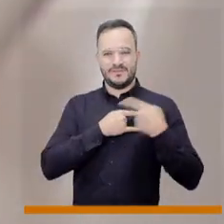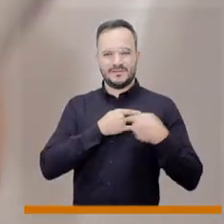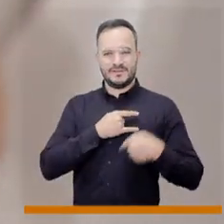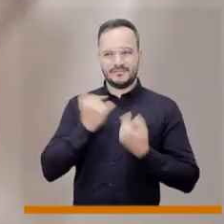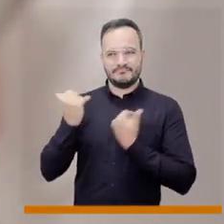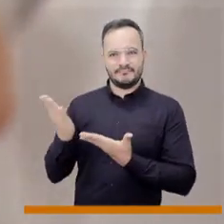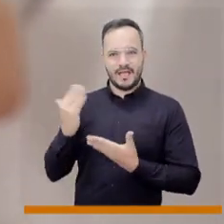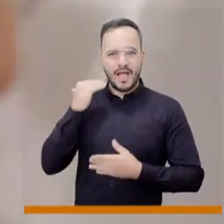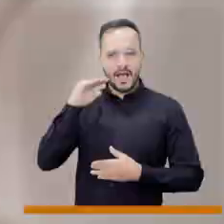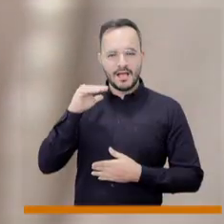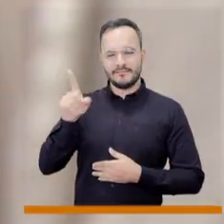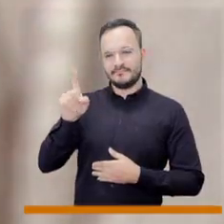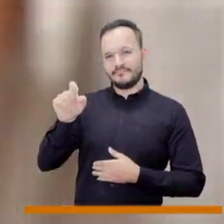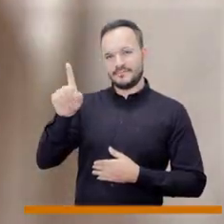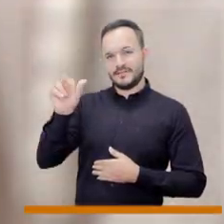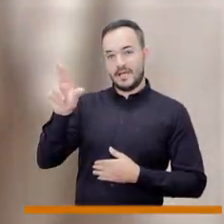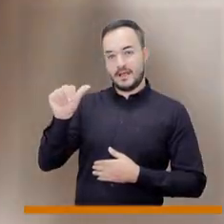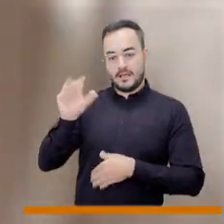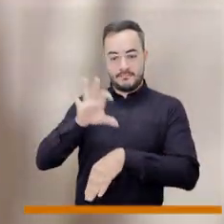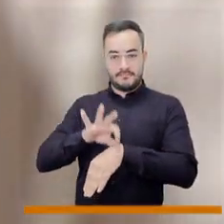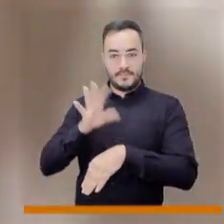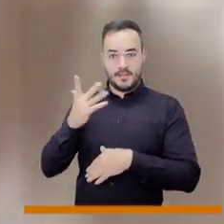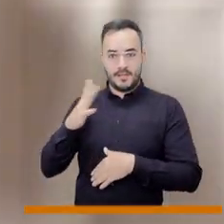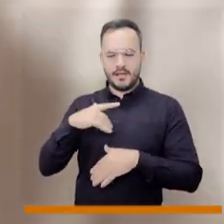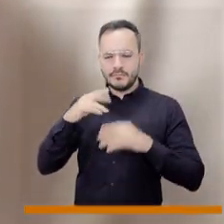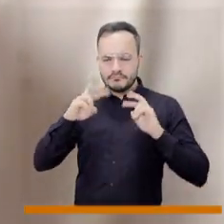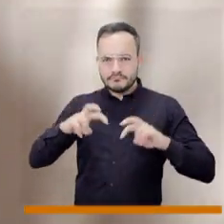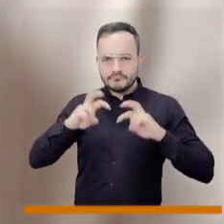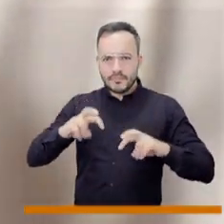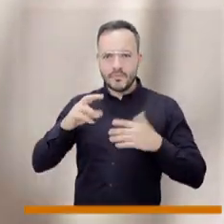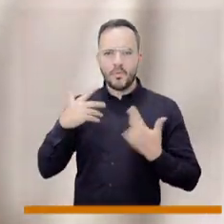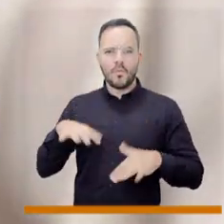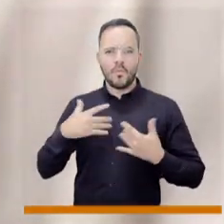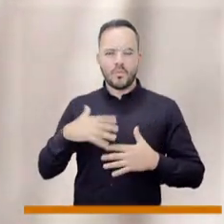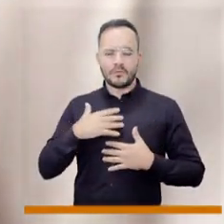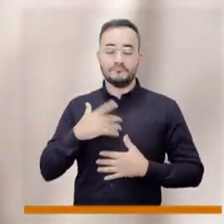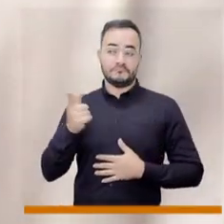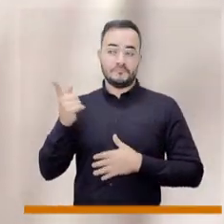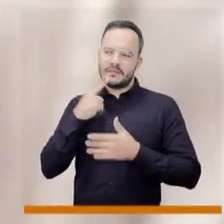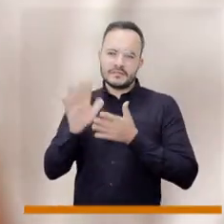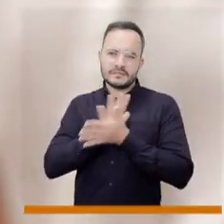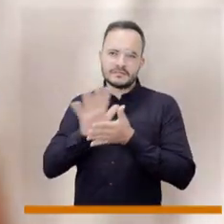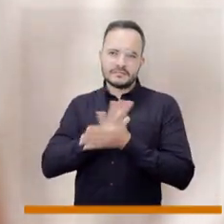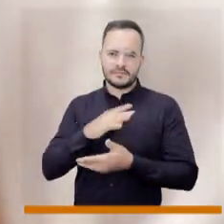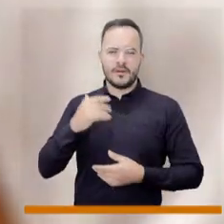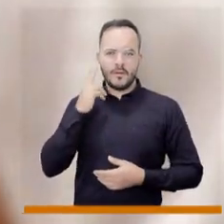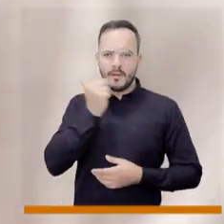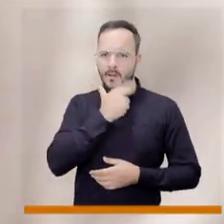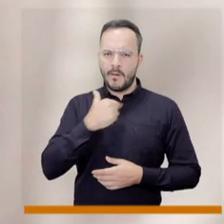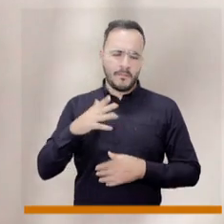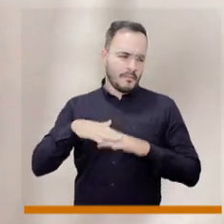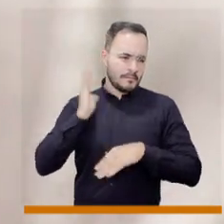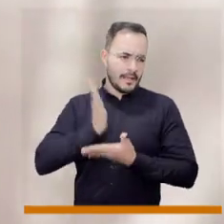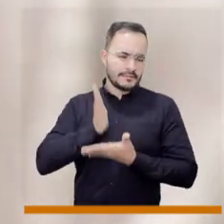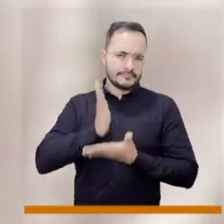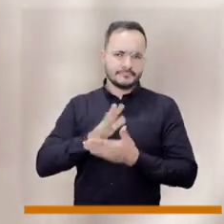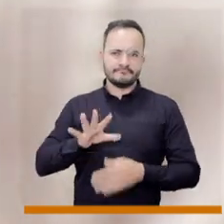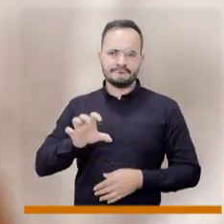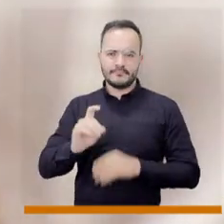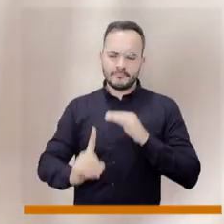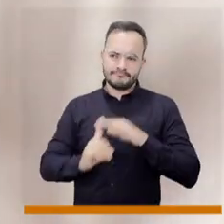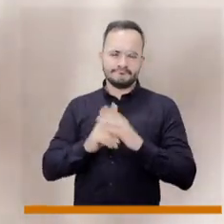hablamos con la médica ginecóloga Sara Loaiza. El cáncer de mama es el más prevalente. ¿Cómo enfrentar ese